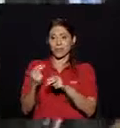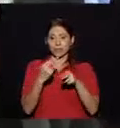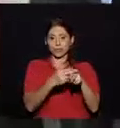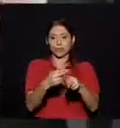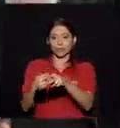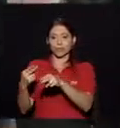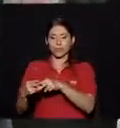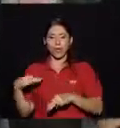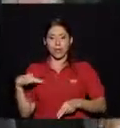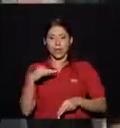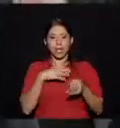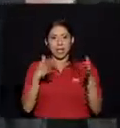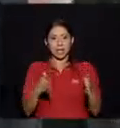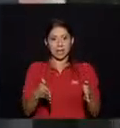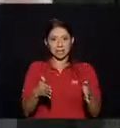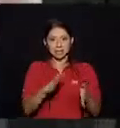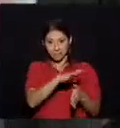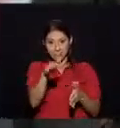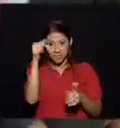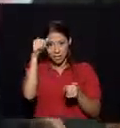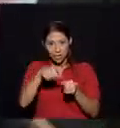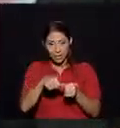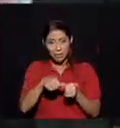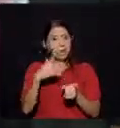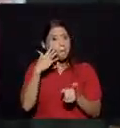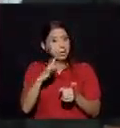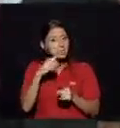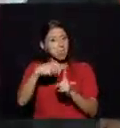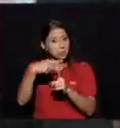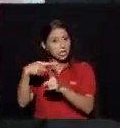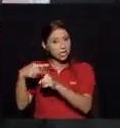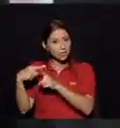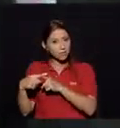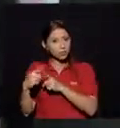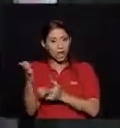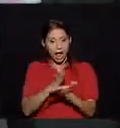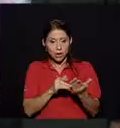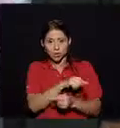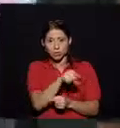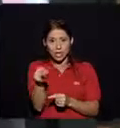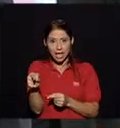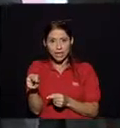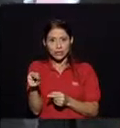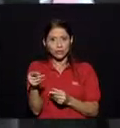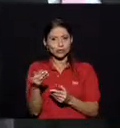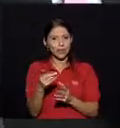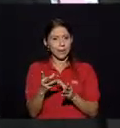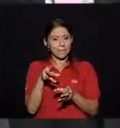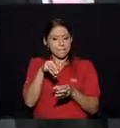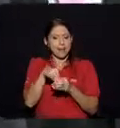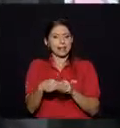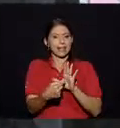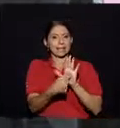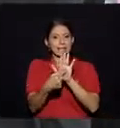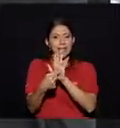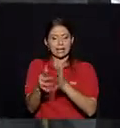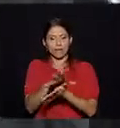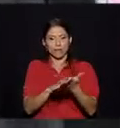como todos recordaremos, que nos parecieron positivos en ese momento y eran parte precisamente algunos de ellos de las señales